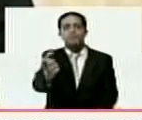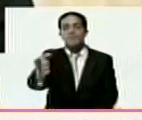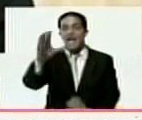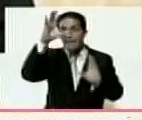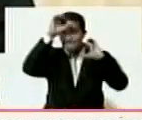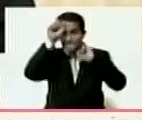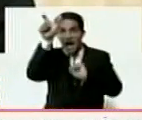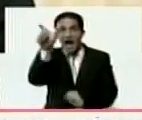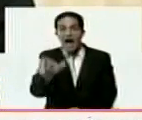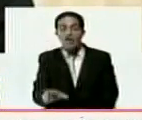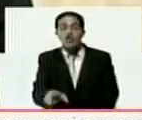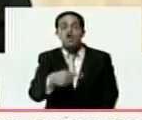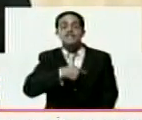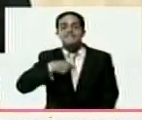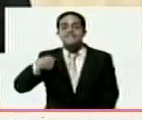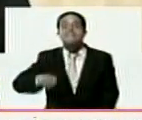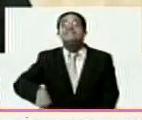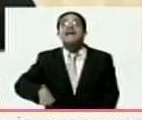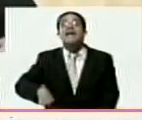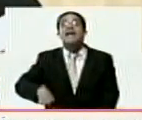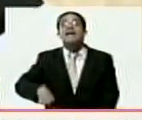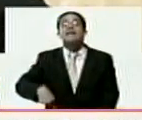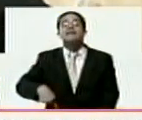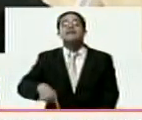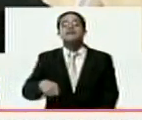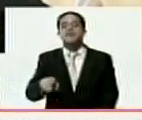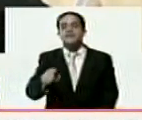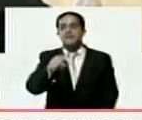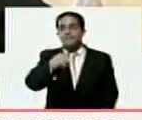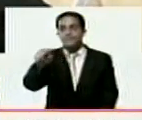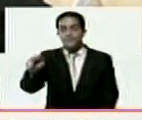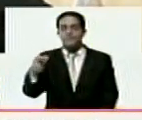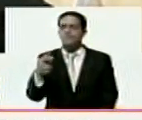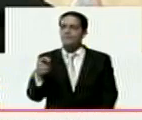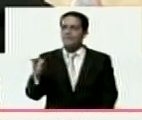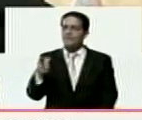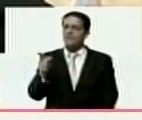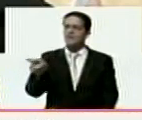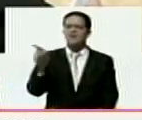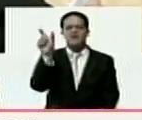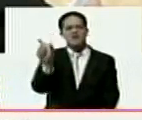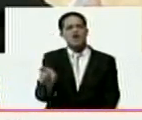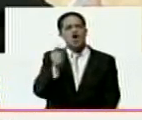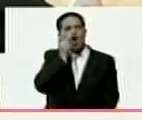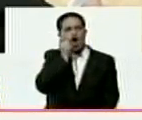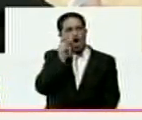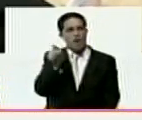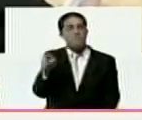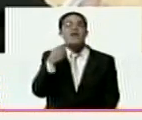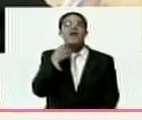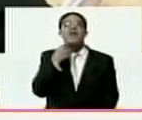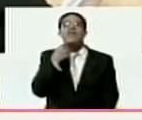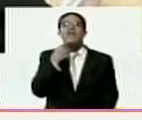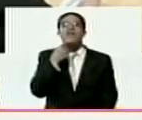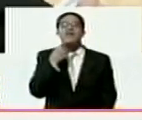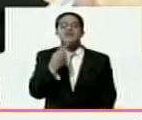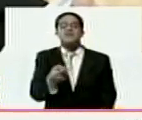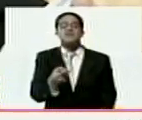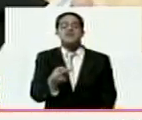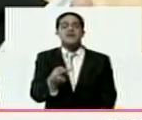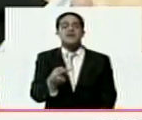embajador de la República Popular China, y claramente este señor dice que no hay